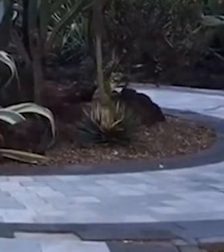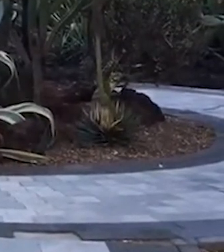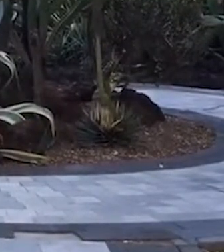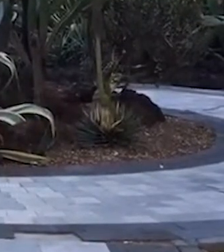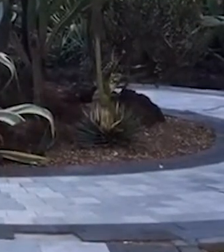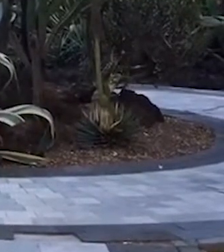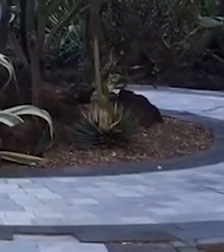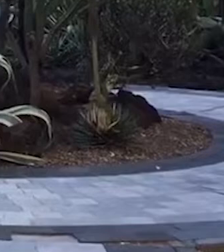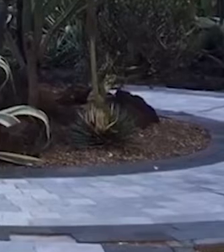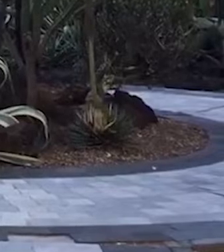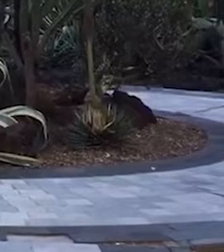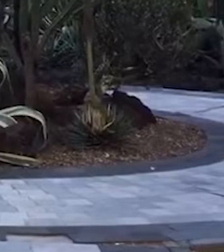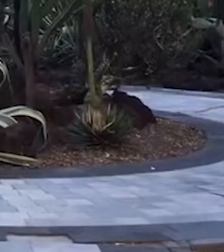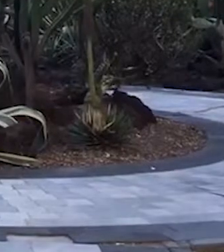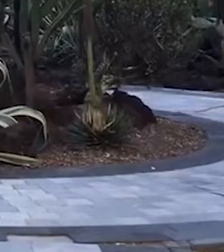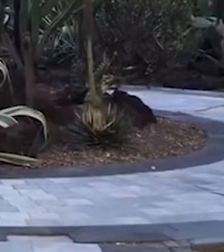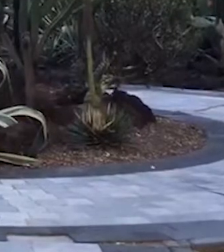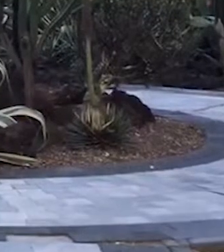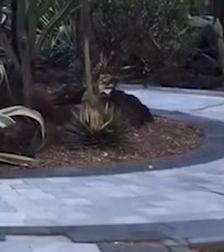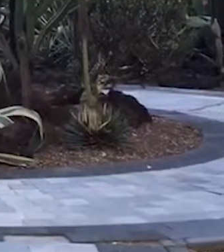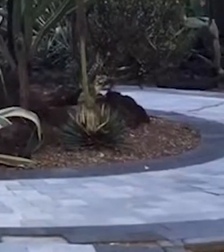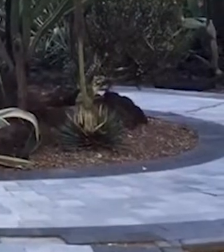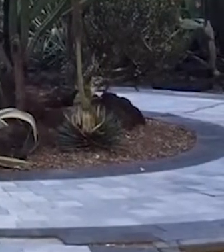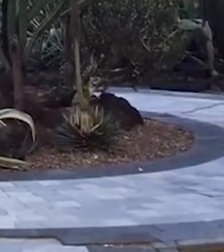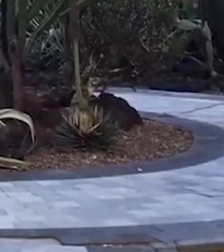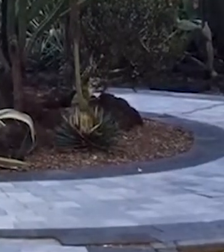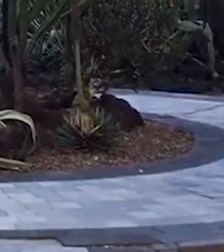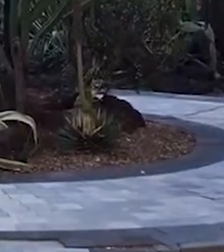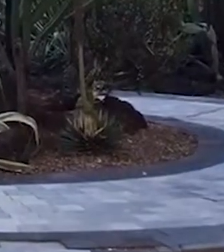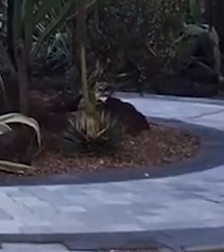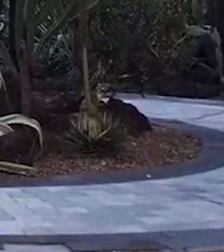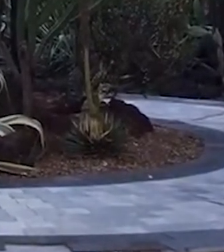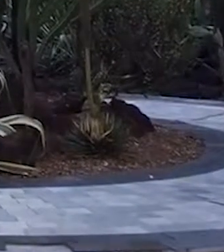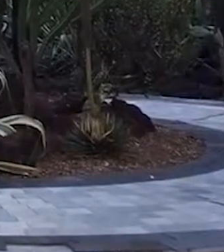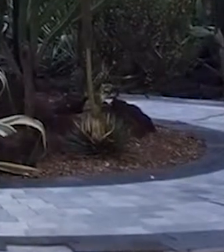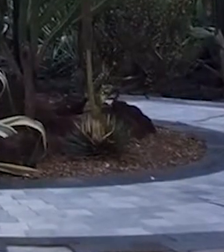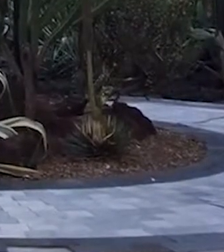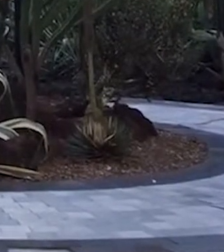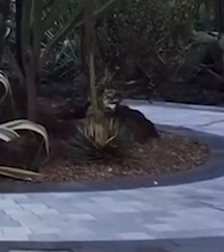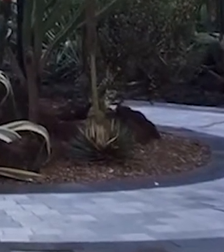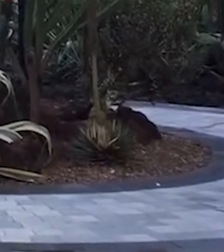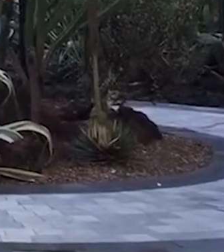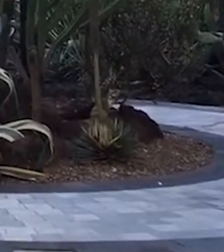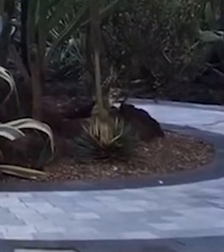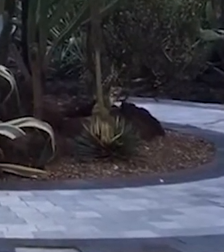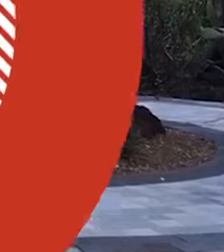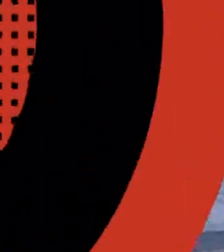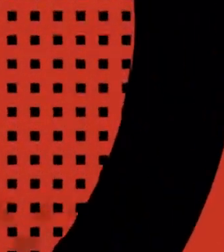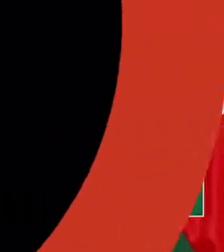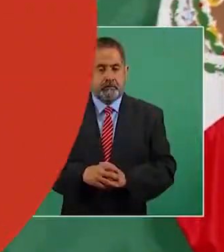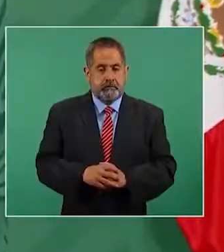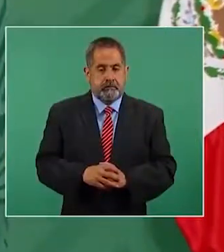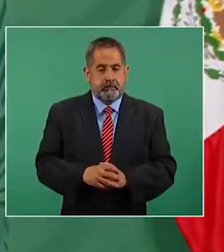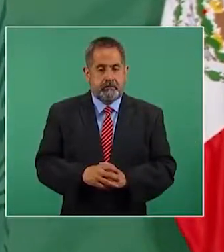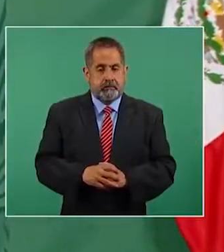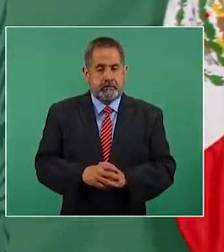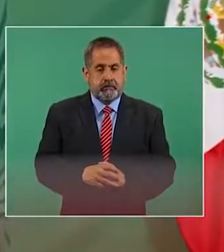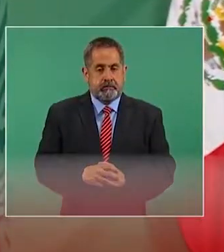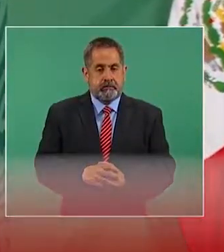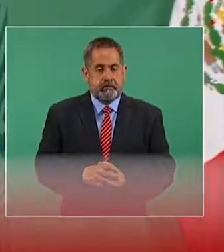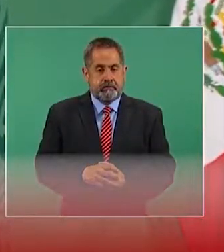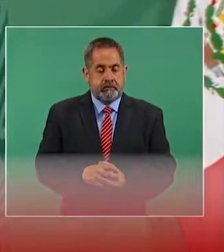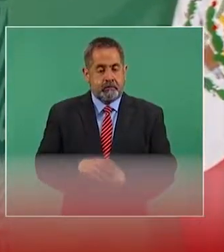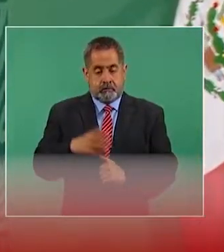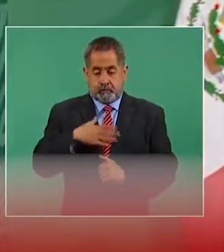tenga que denunciar compra de votos, acarreo de personas y demás. Al respecto, veamos cómo lo precisa el presidente de la República. No